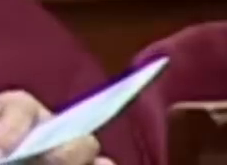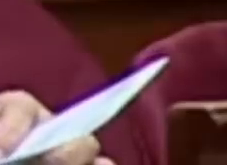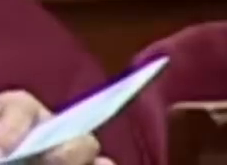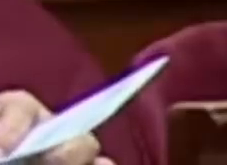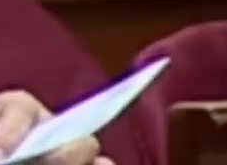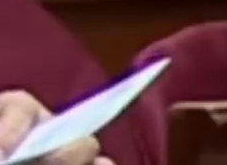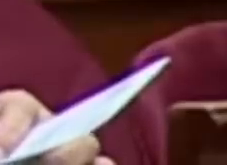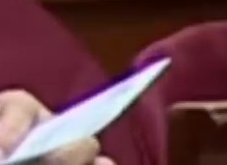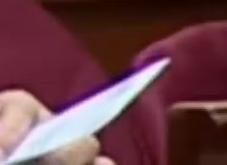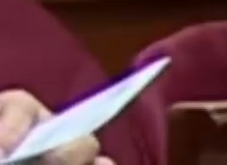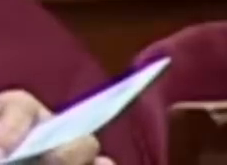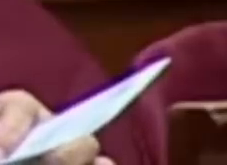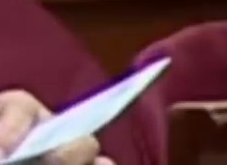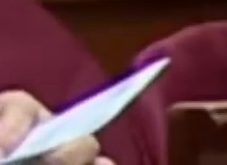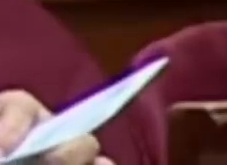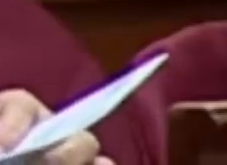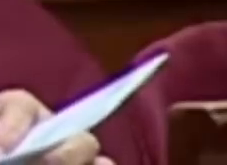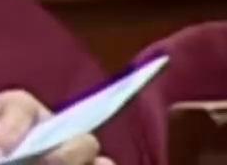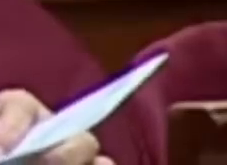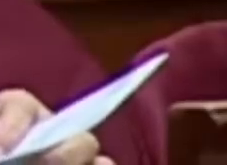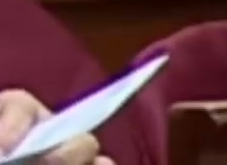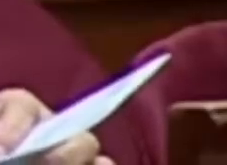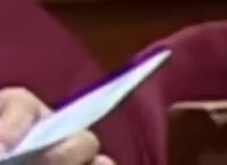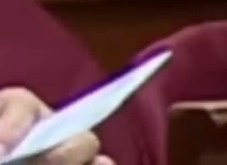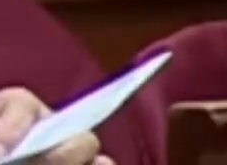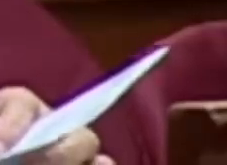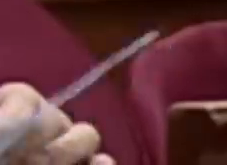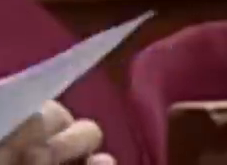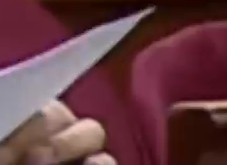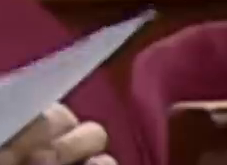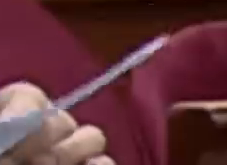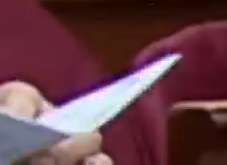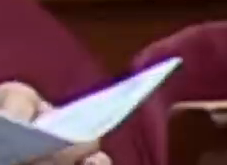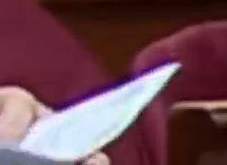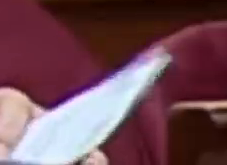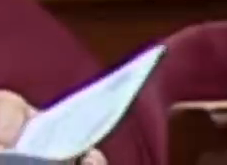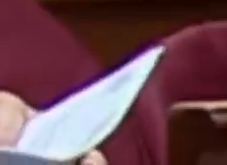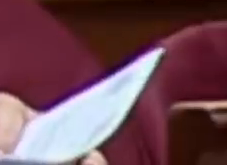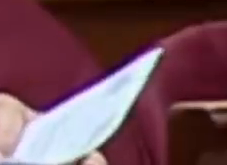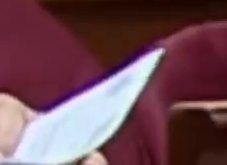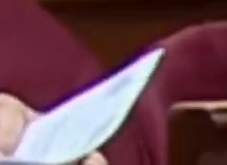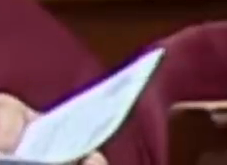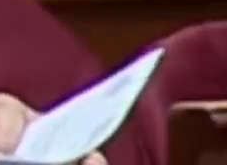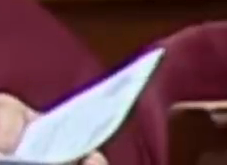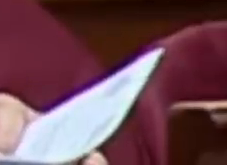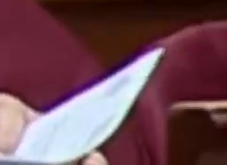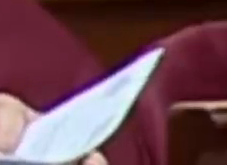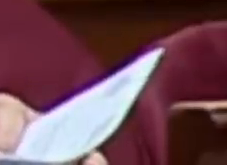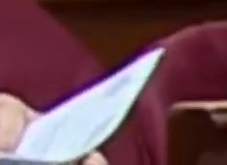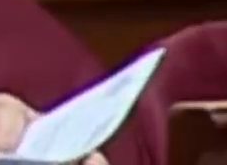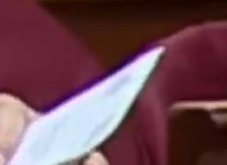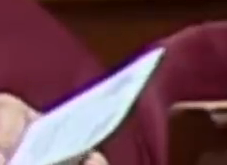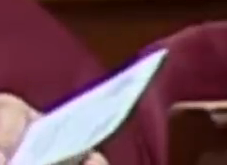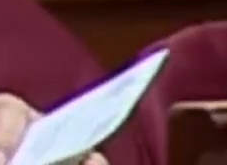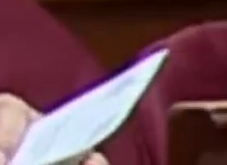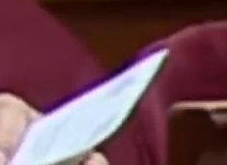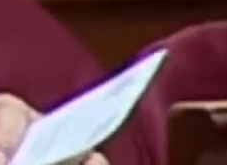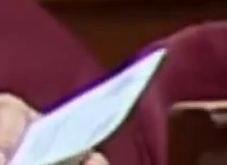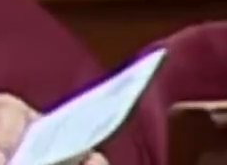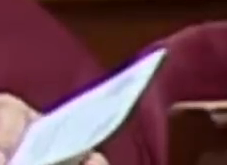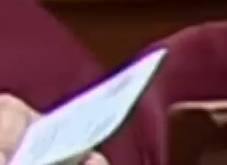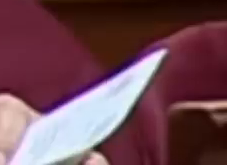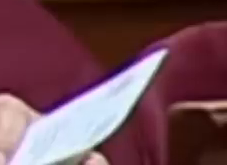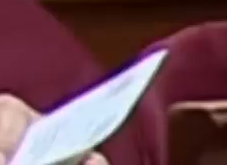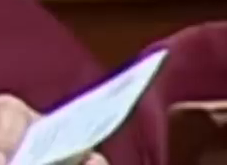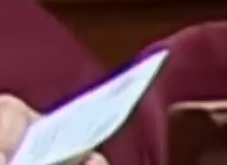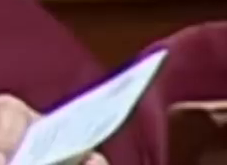ninguna autorización para desarrollar otro tipo de sesiones de las comisiones ordinarias. Y lo único